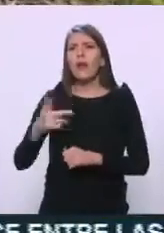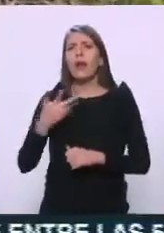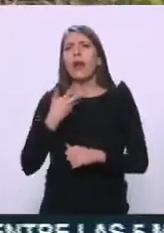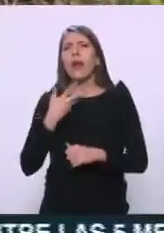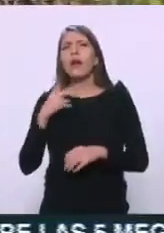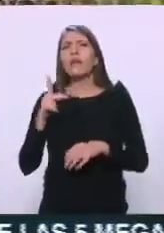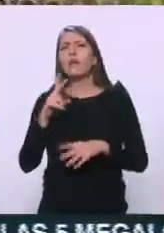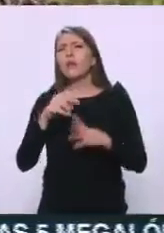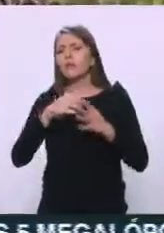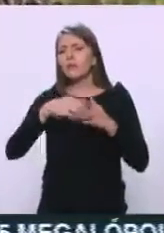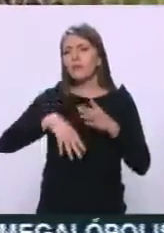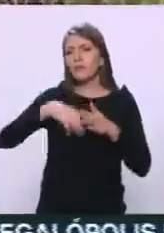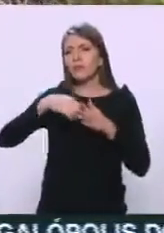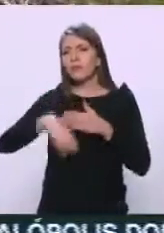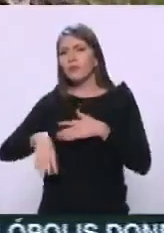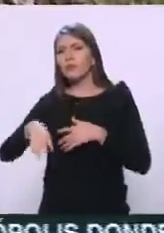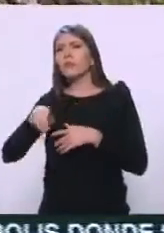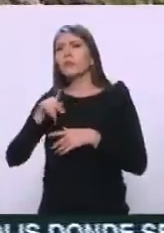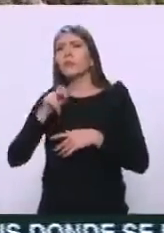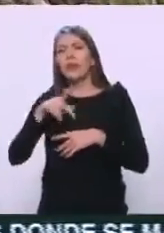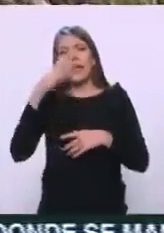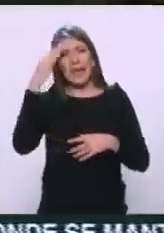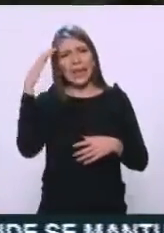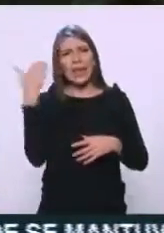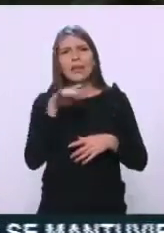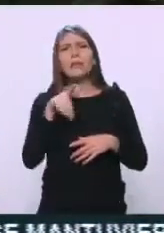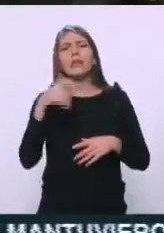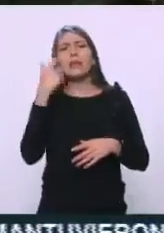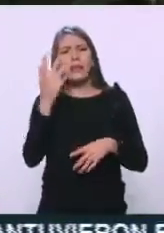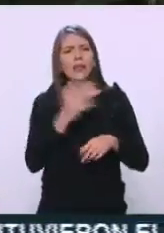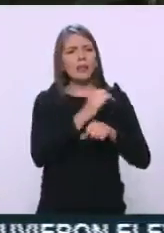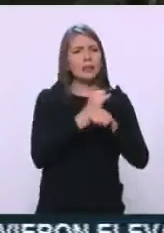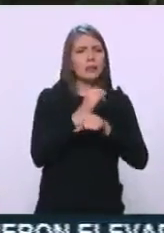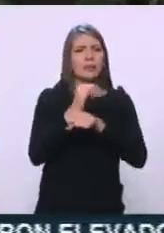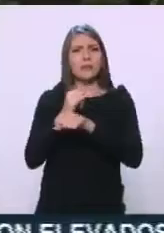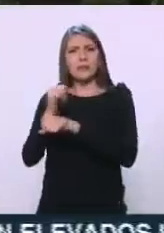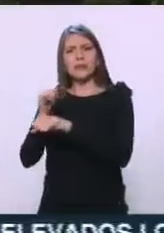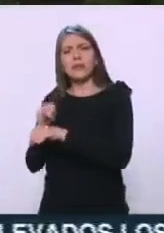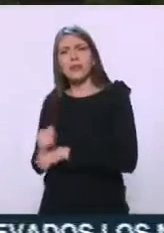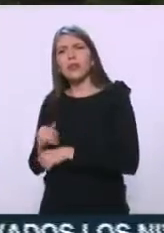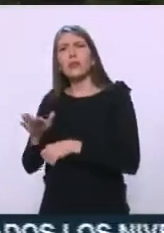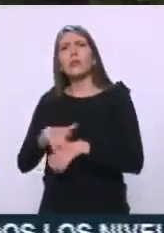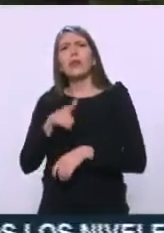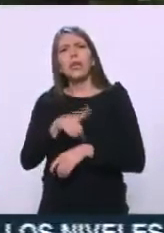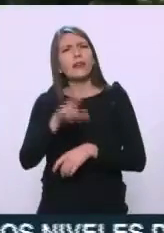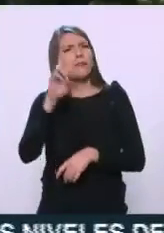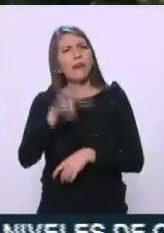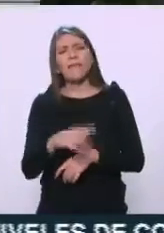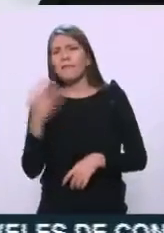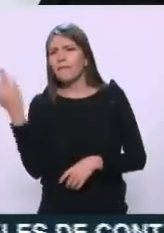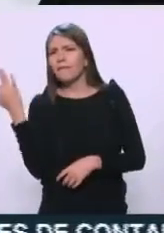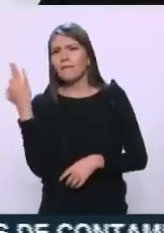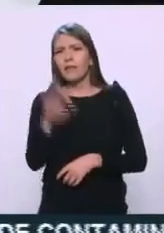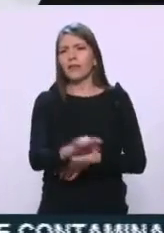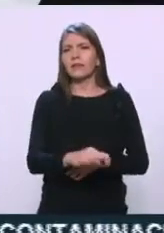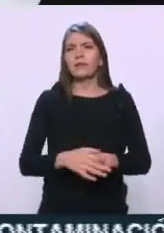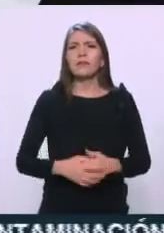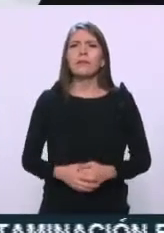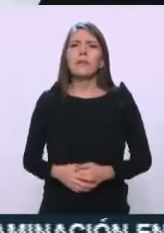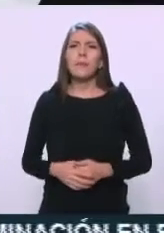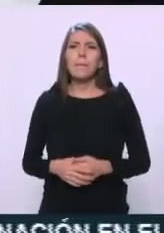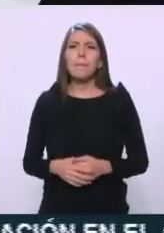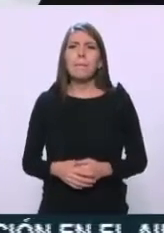crimen del tramar una tendenciosa investigación que condujo a una falsedad histórica? ¿De qué pueden